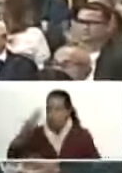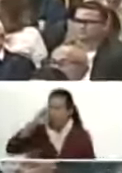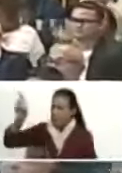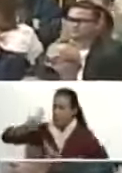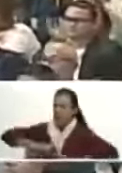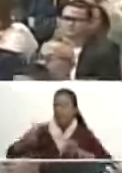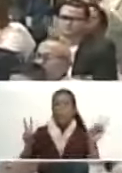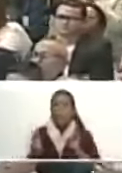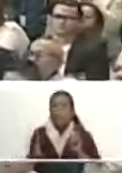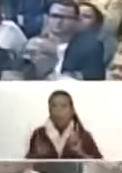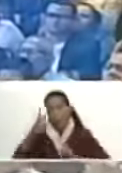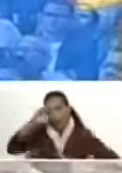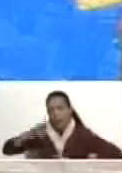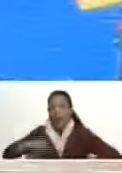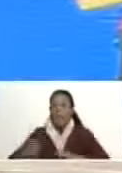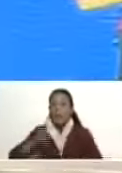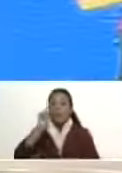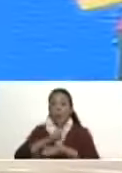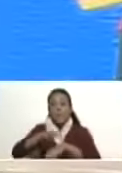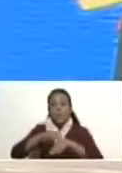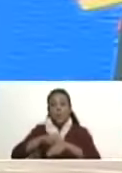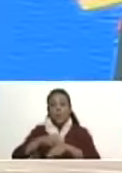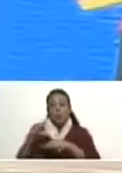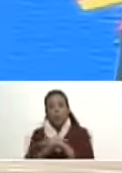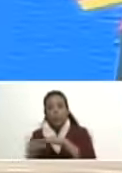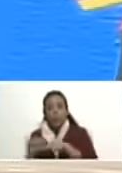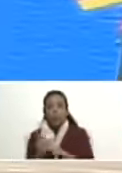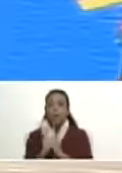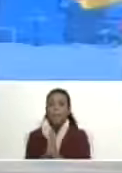a Venezuela, primer ministro de Guyana.